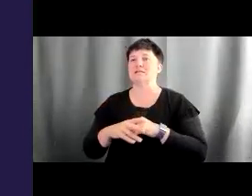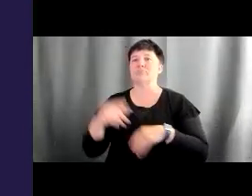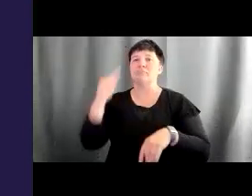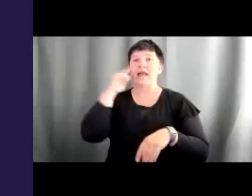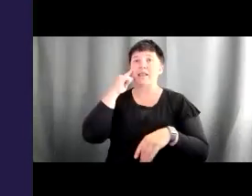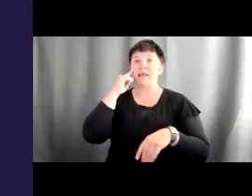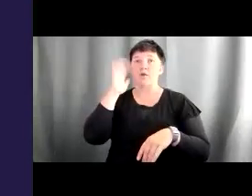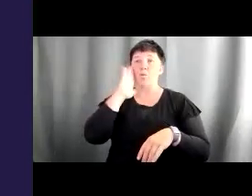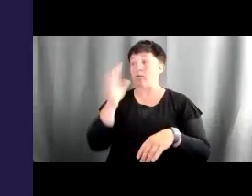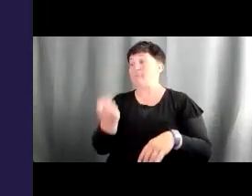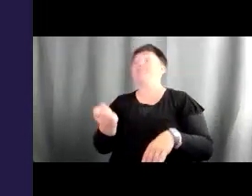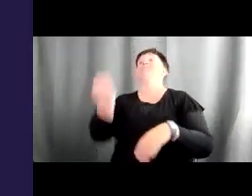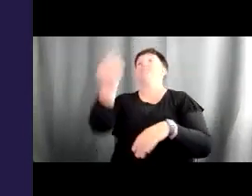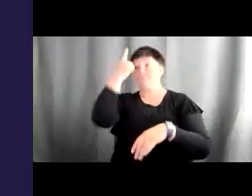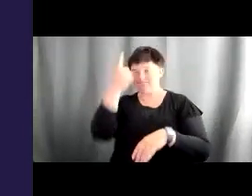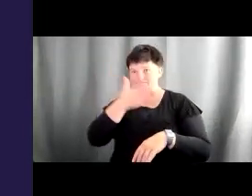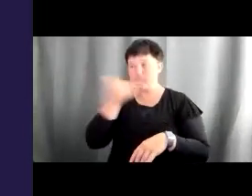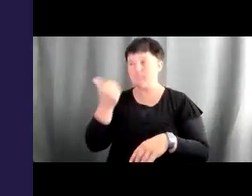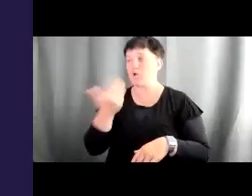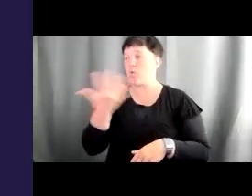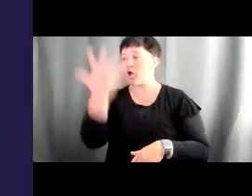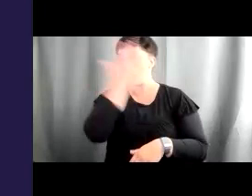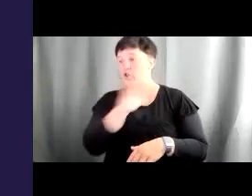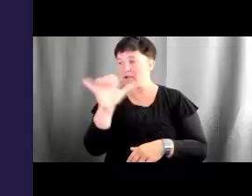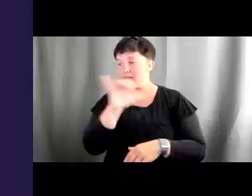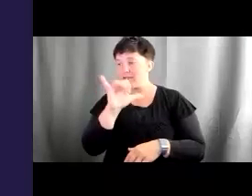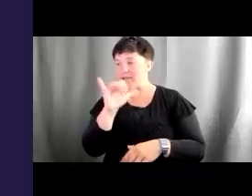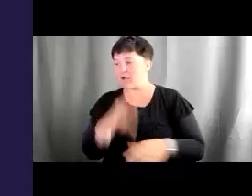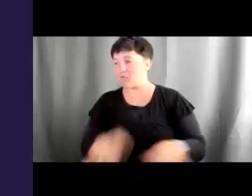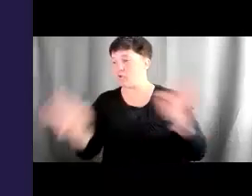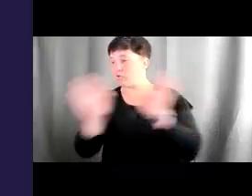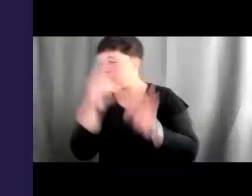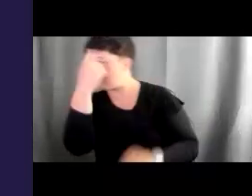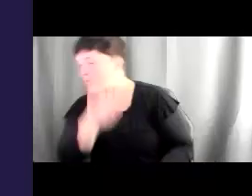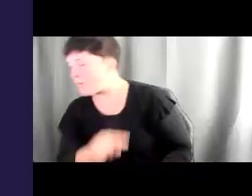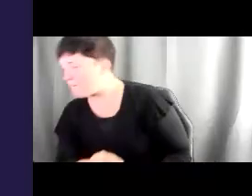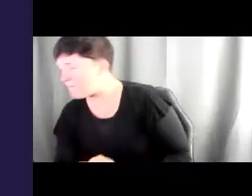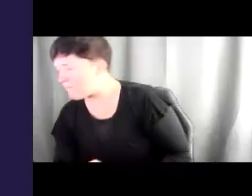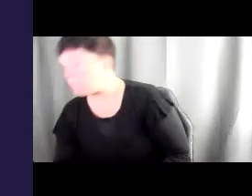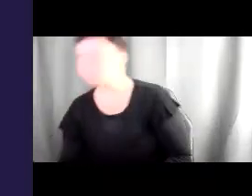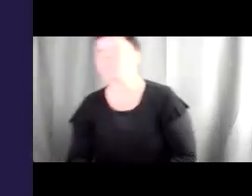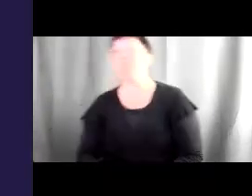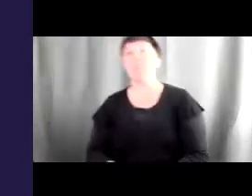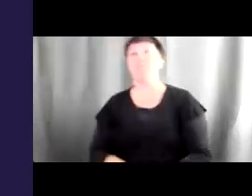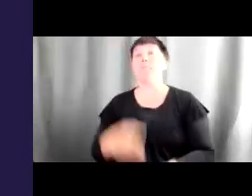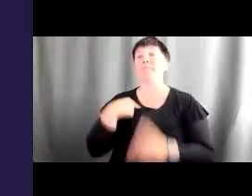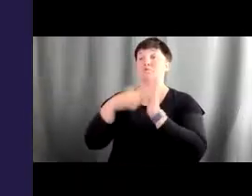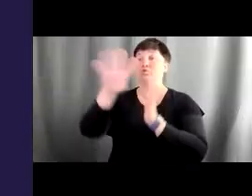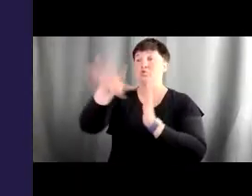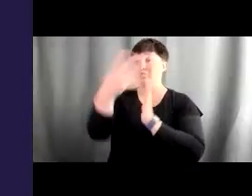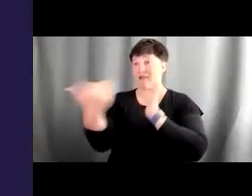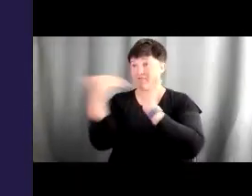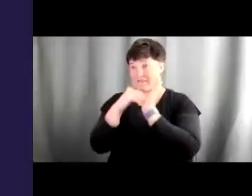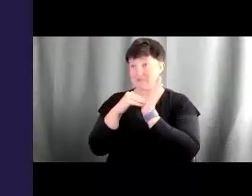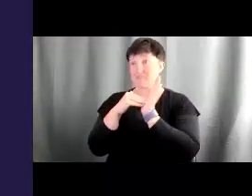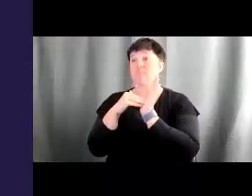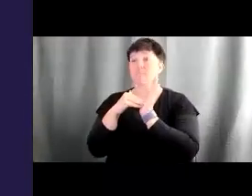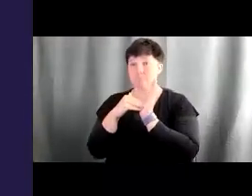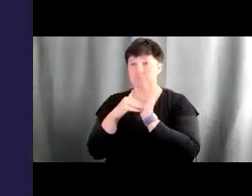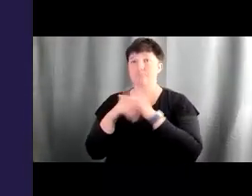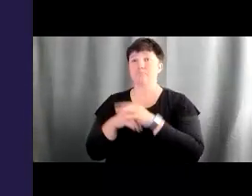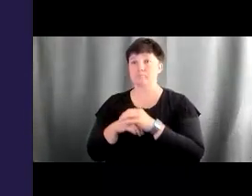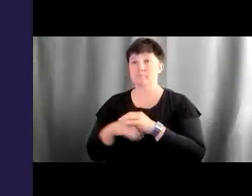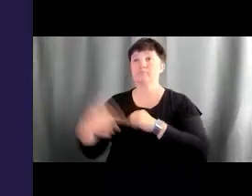tal vez nos quedemos con esto, cómo se ven en realidad y para qué son útiles. Acá les vuelvo a mostrar un gráfico con la fecha en el eje